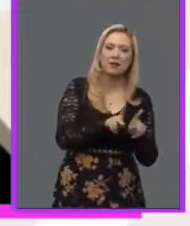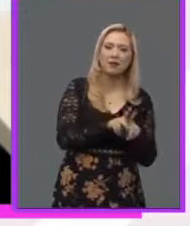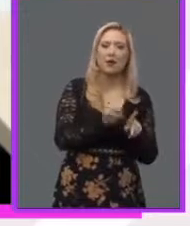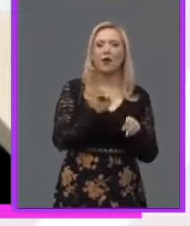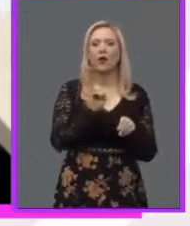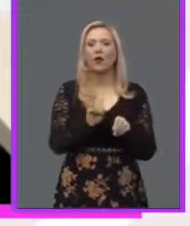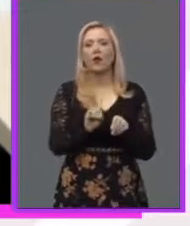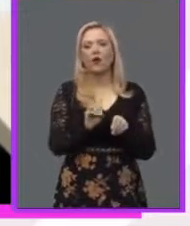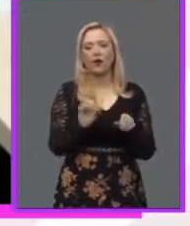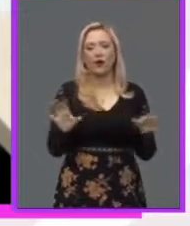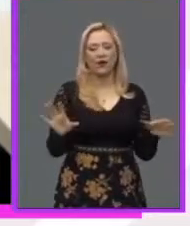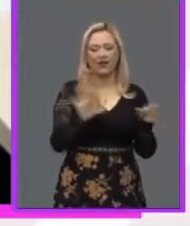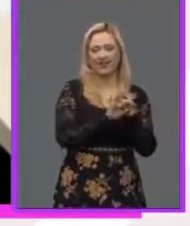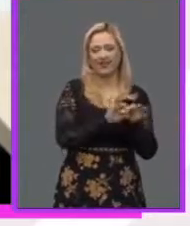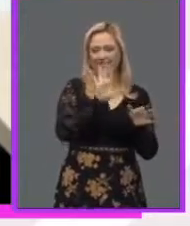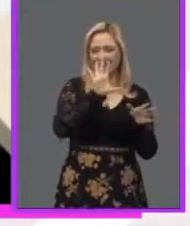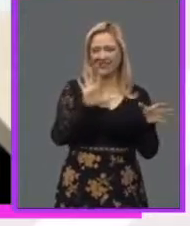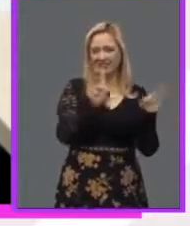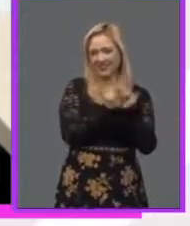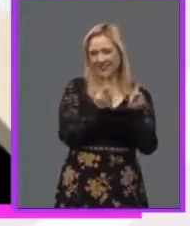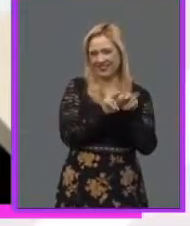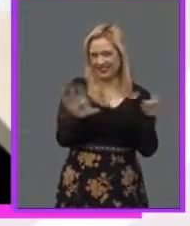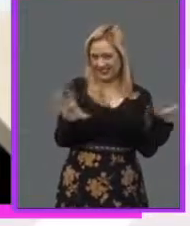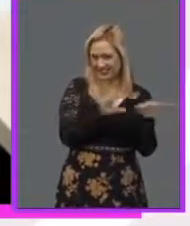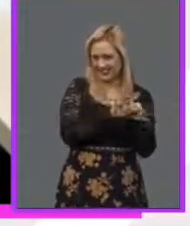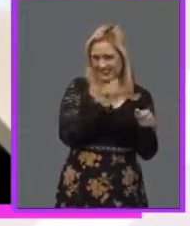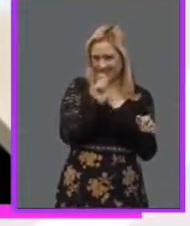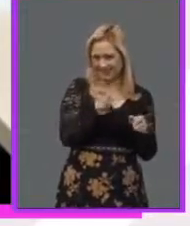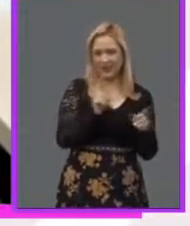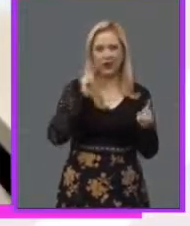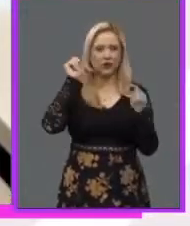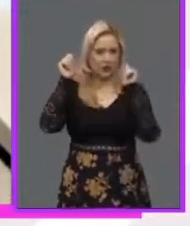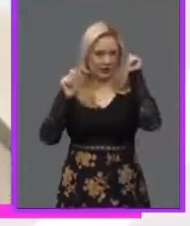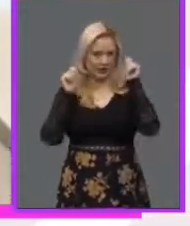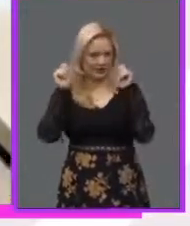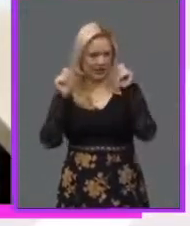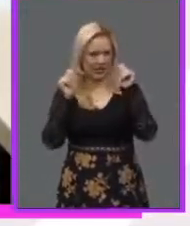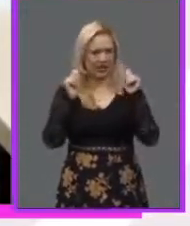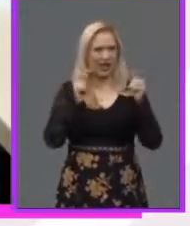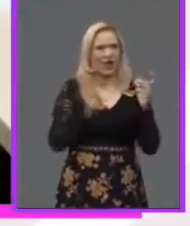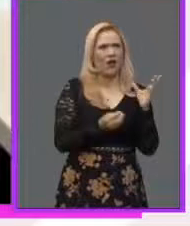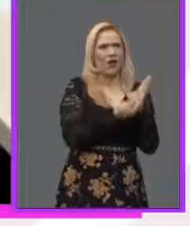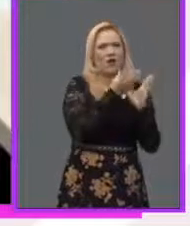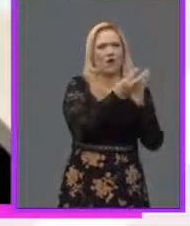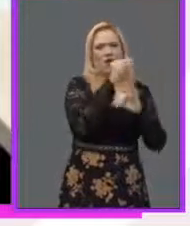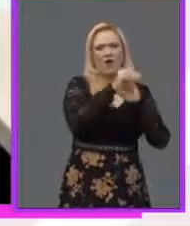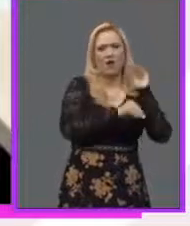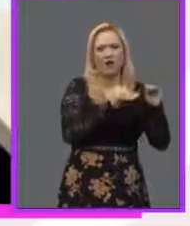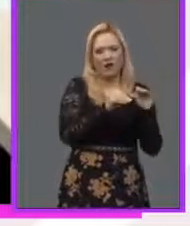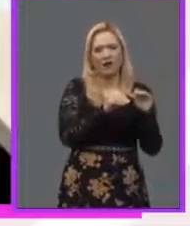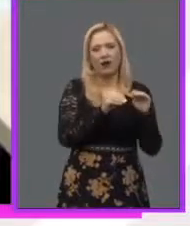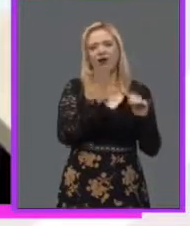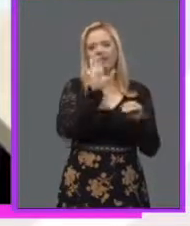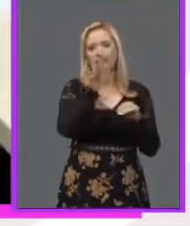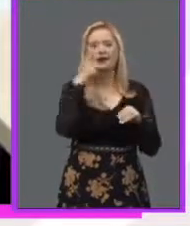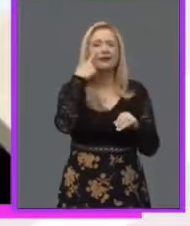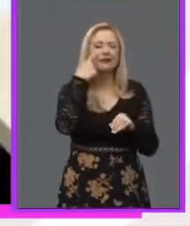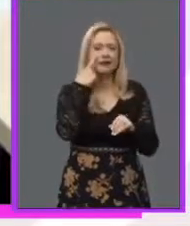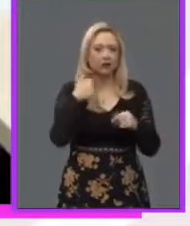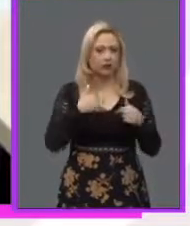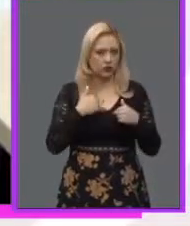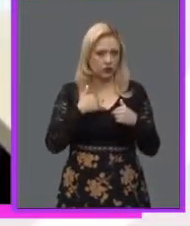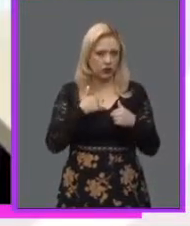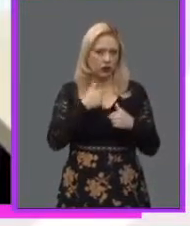la gentrificación, que es la turistificación. Algunas personas dicen la turistificación es una forma de gentrificación. A mi manera